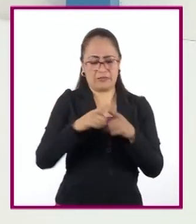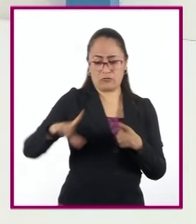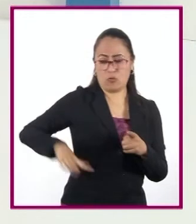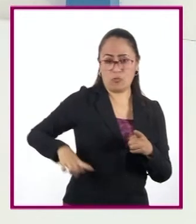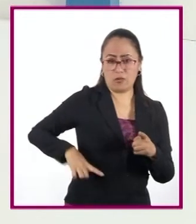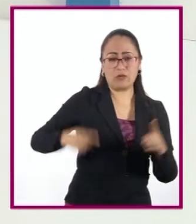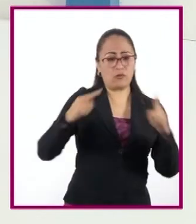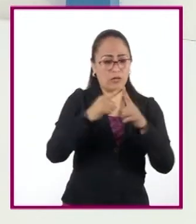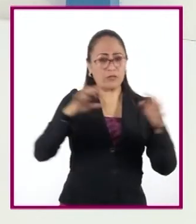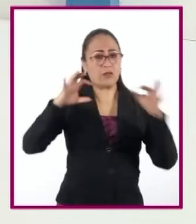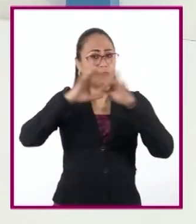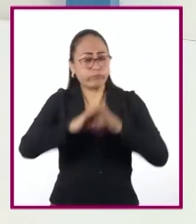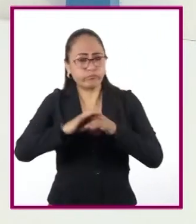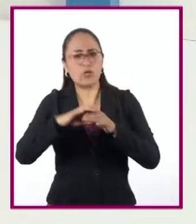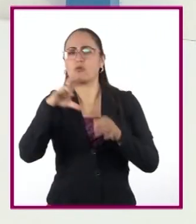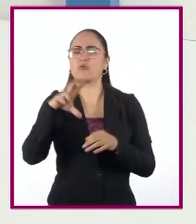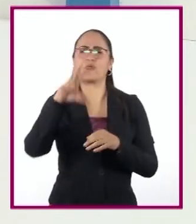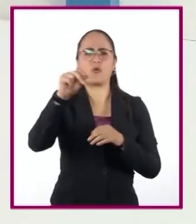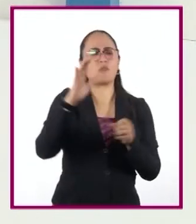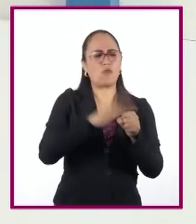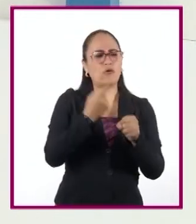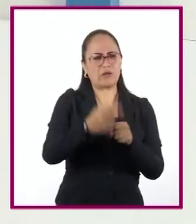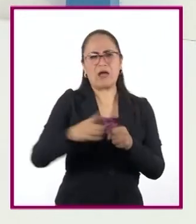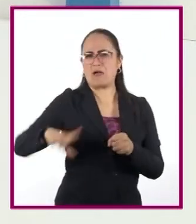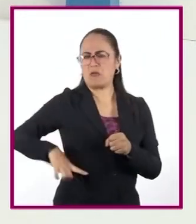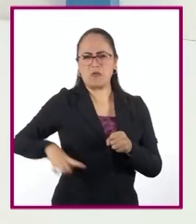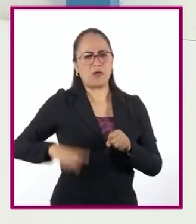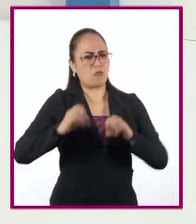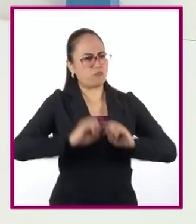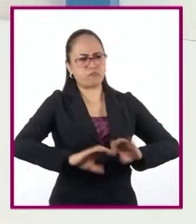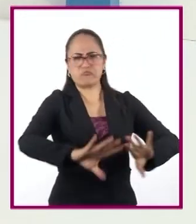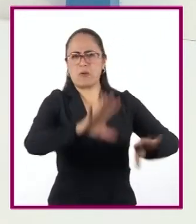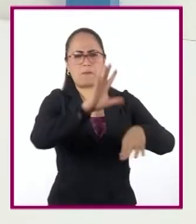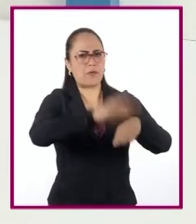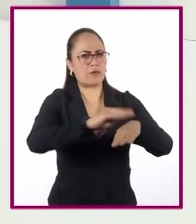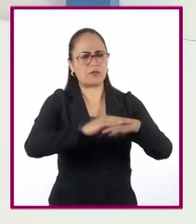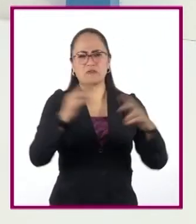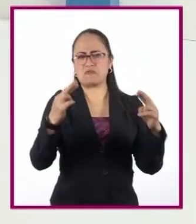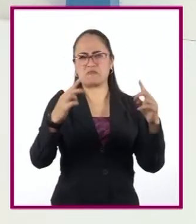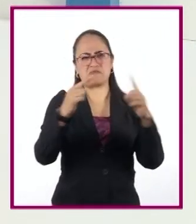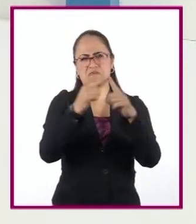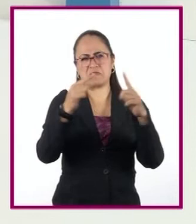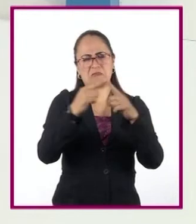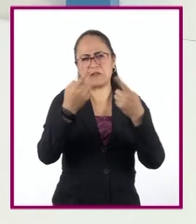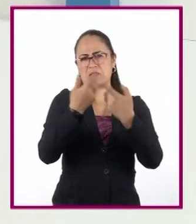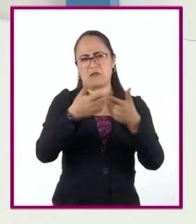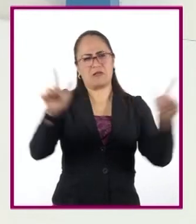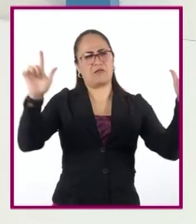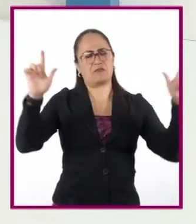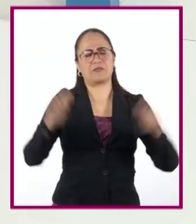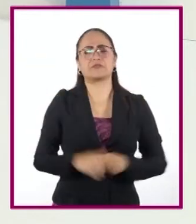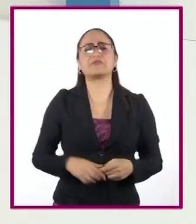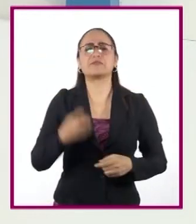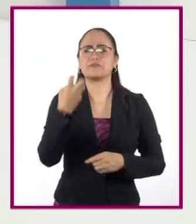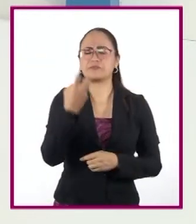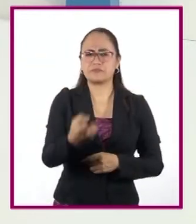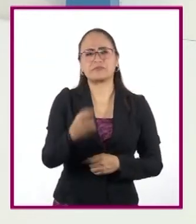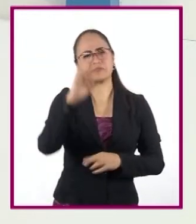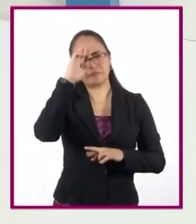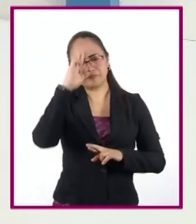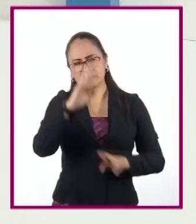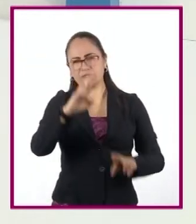que había un alto grado de libertad religiosa desde el principio. A su vez, esta tolerancia